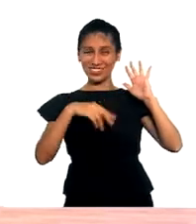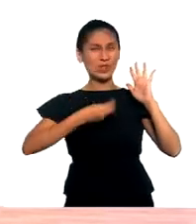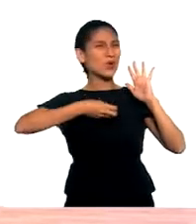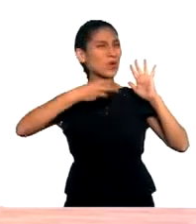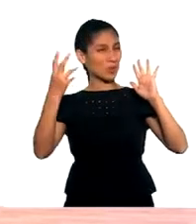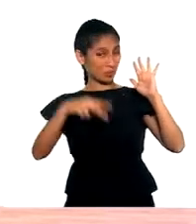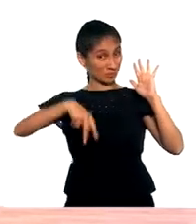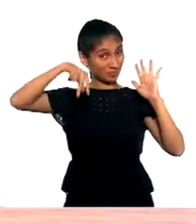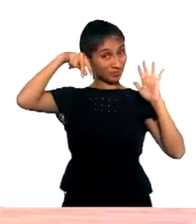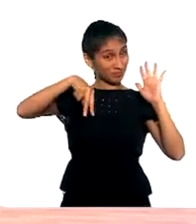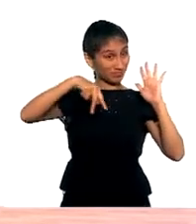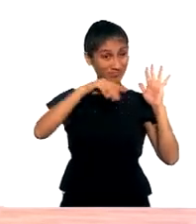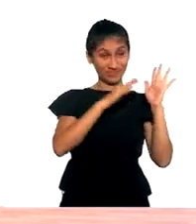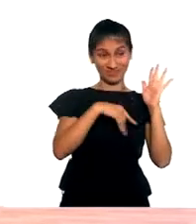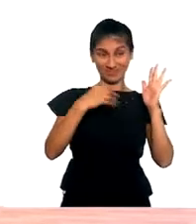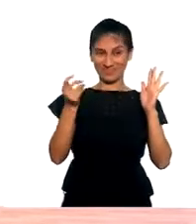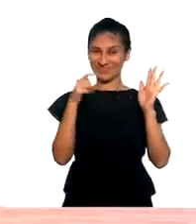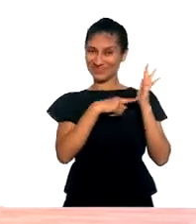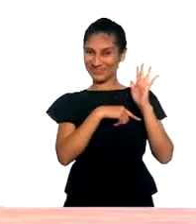y